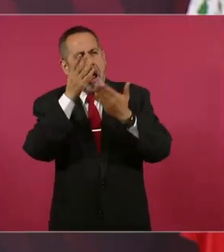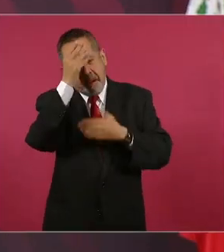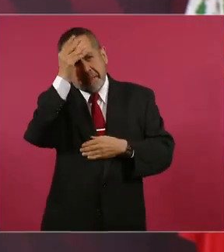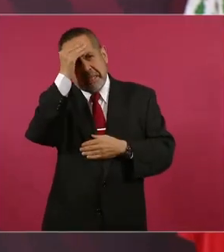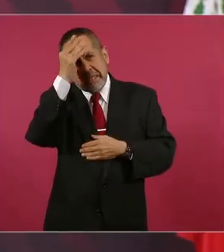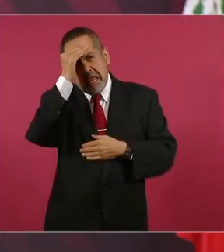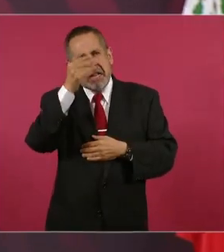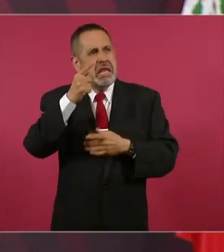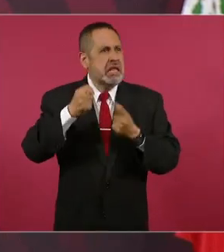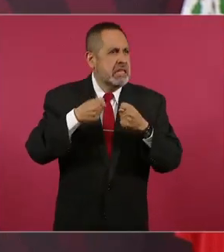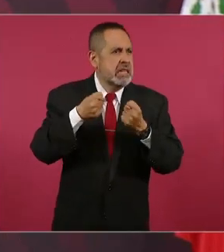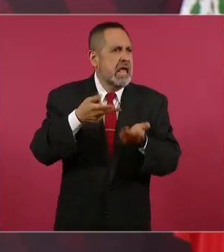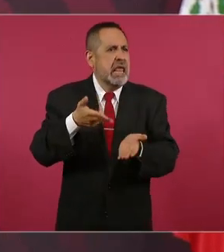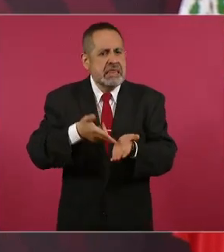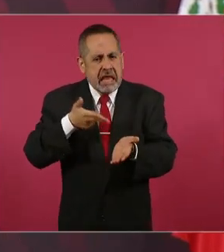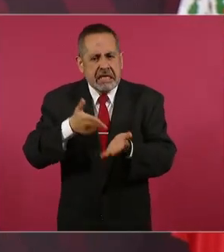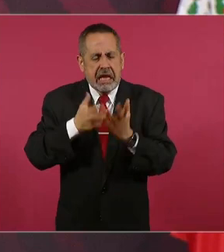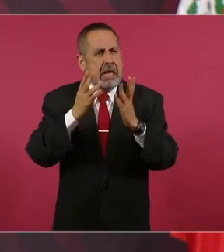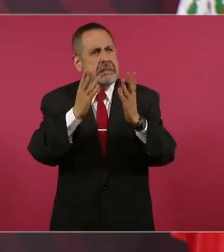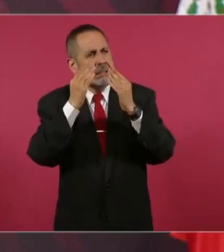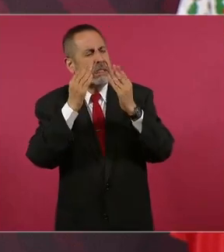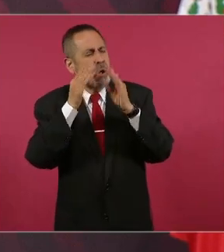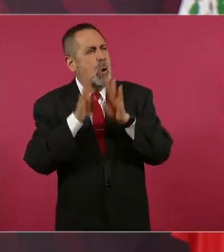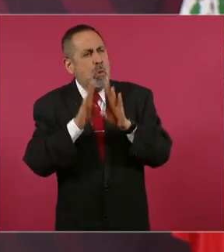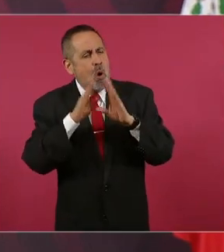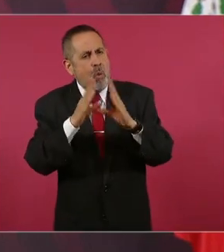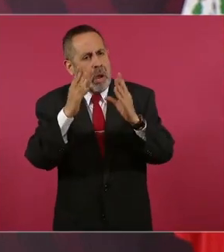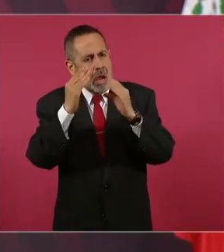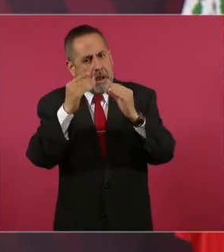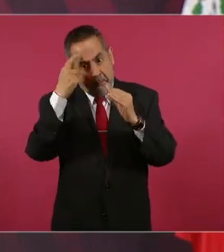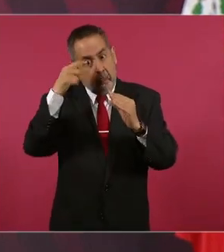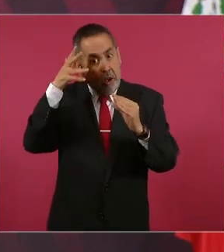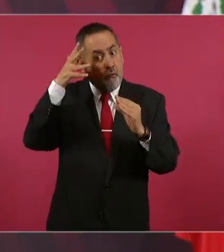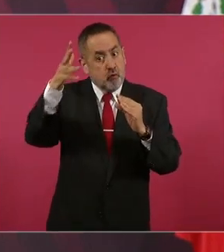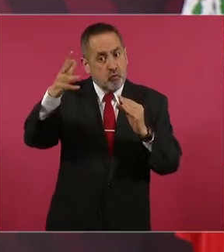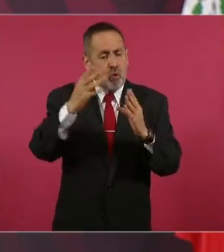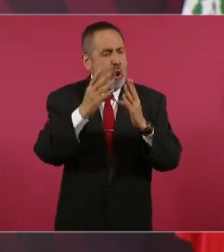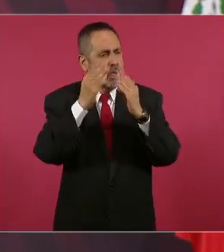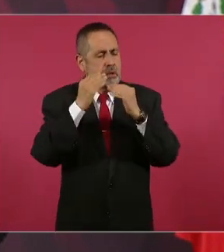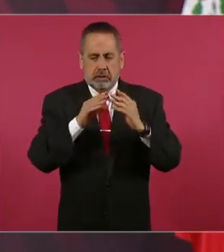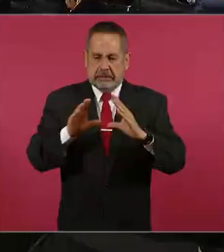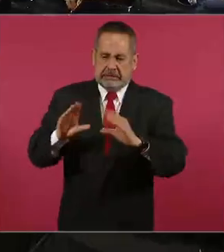en un taller, en una empresa. Son tutores